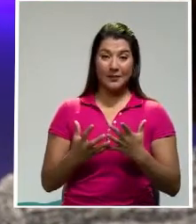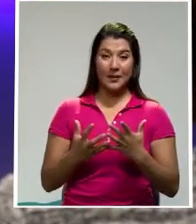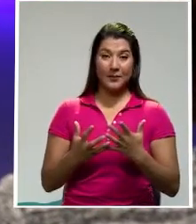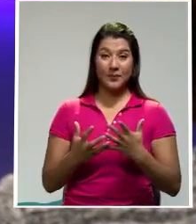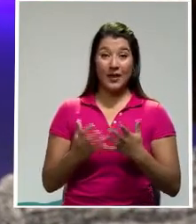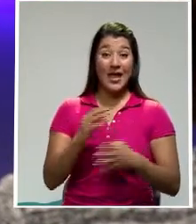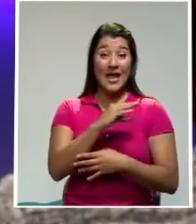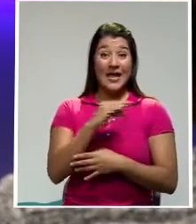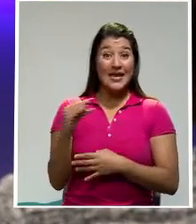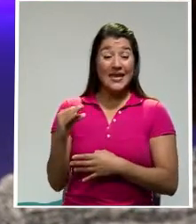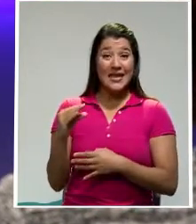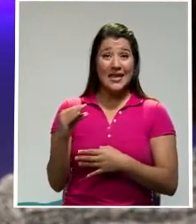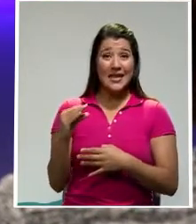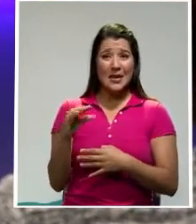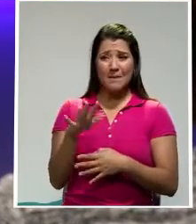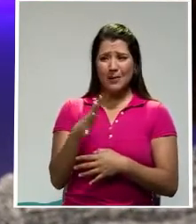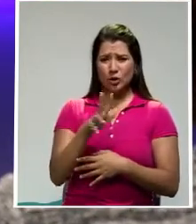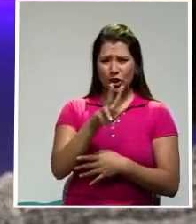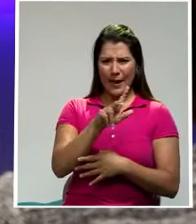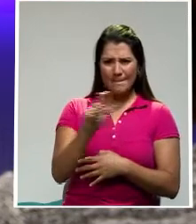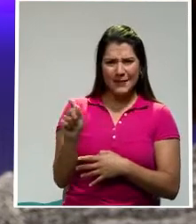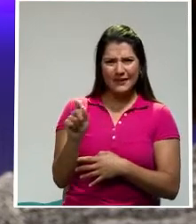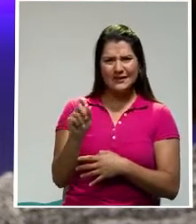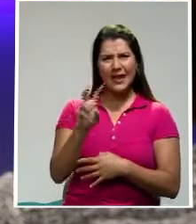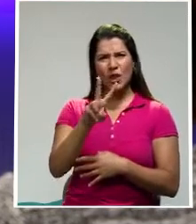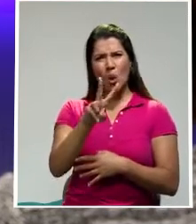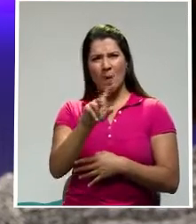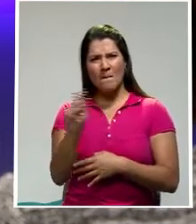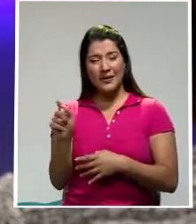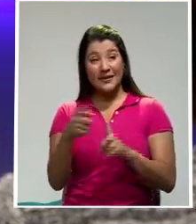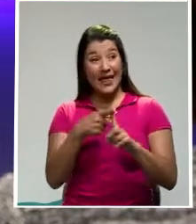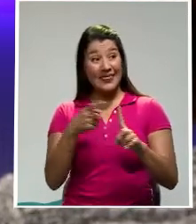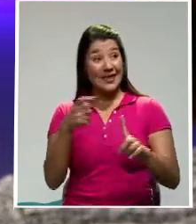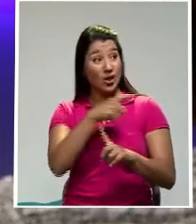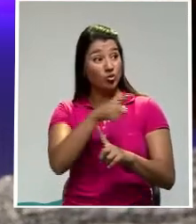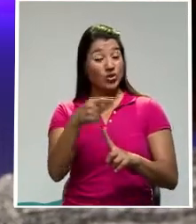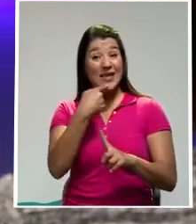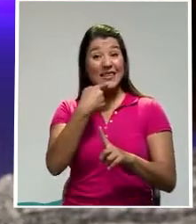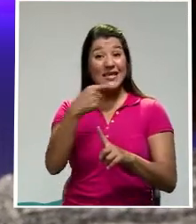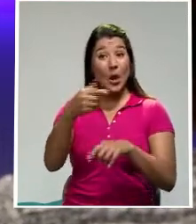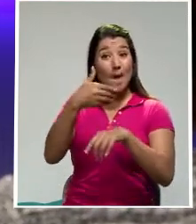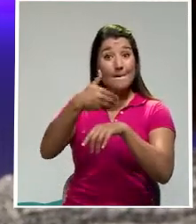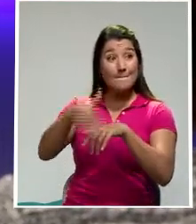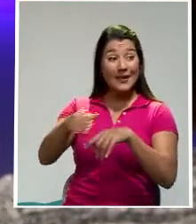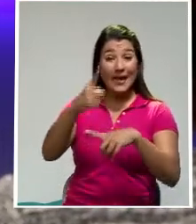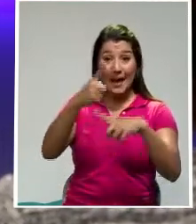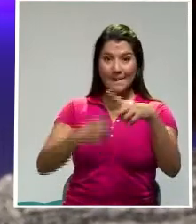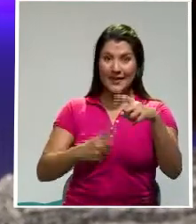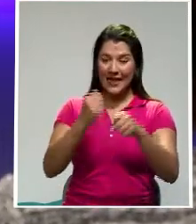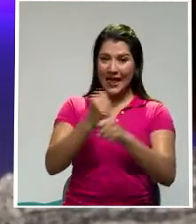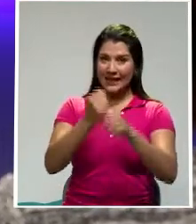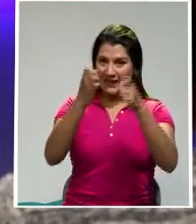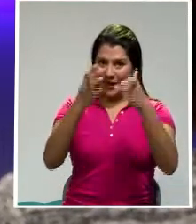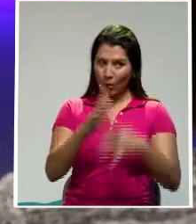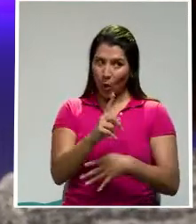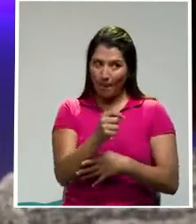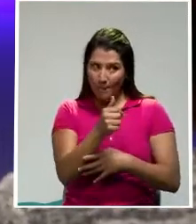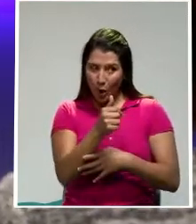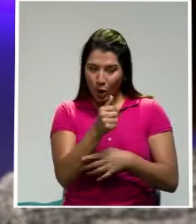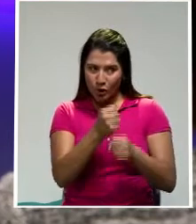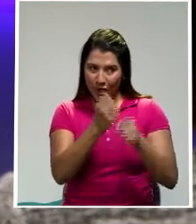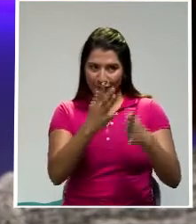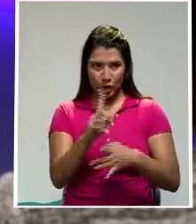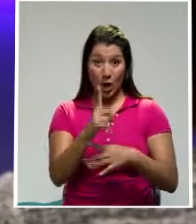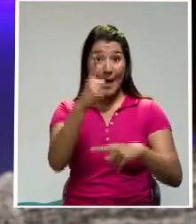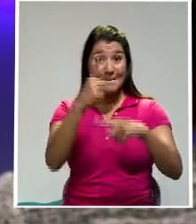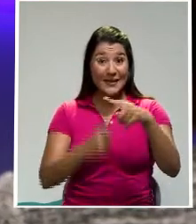y 3 meses, 2 meses desde que ustedes anunciaron que iban a mandar la mitad, no es poco, la mitad de la